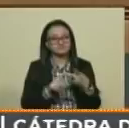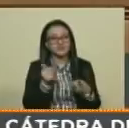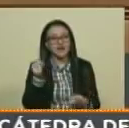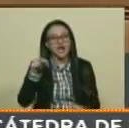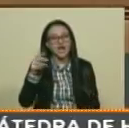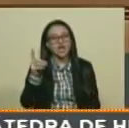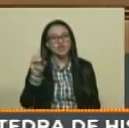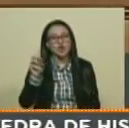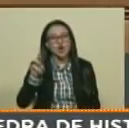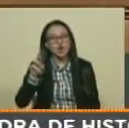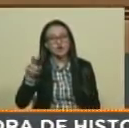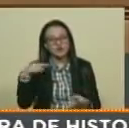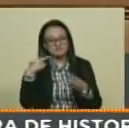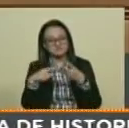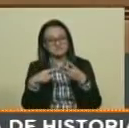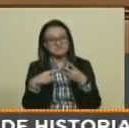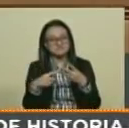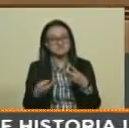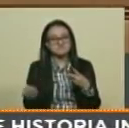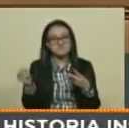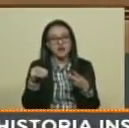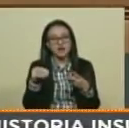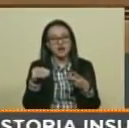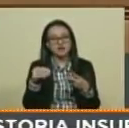y Cadivisencoex.